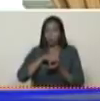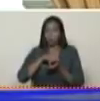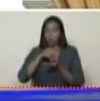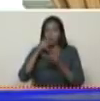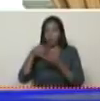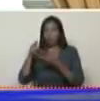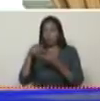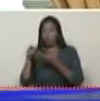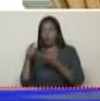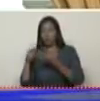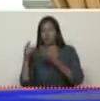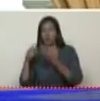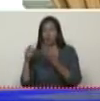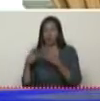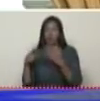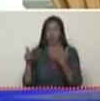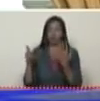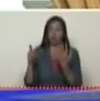y otra,